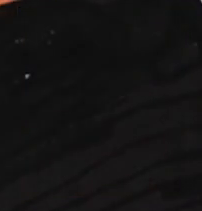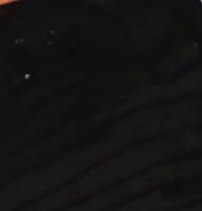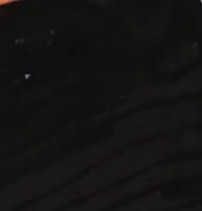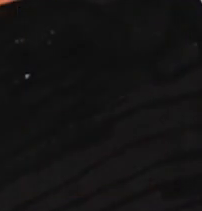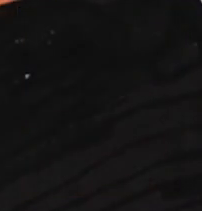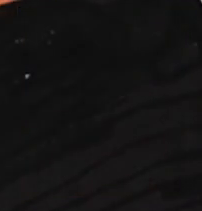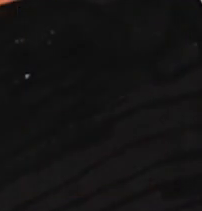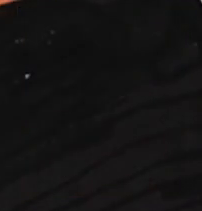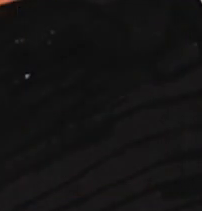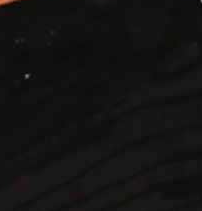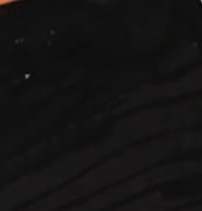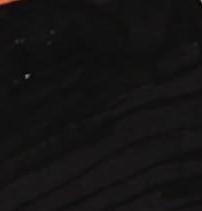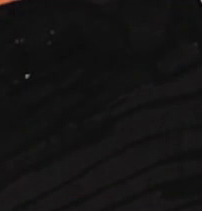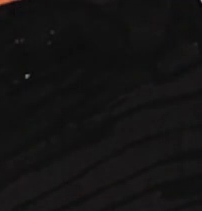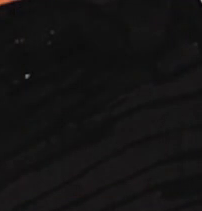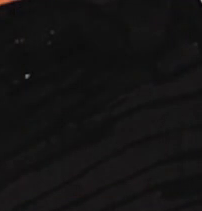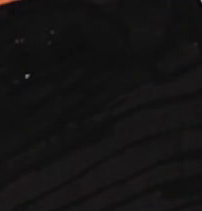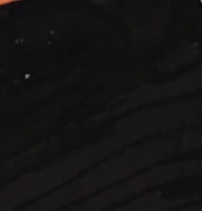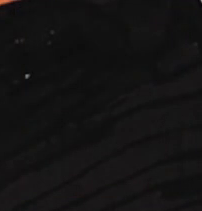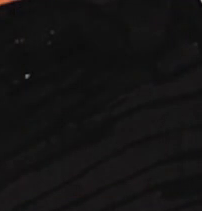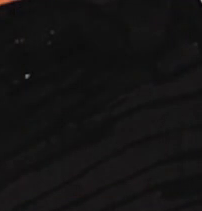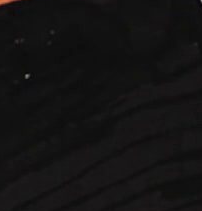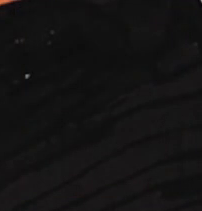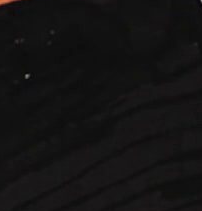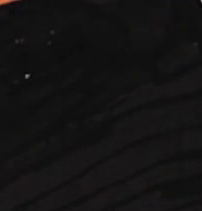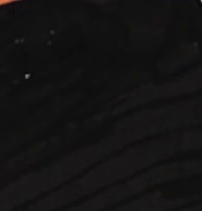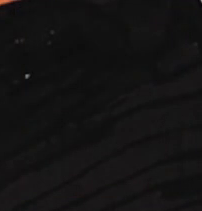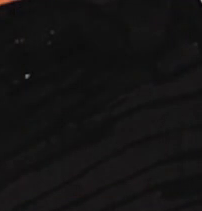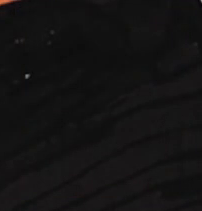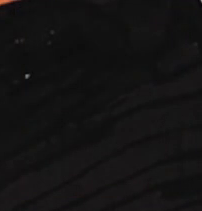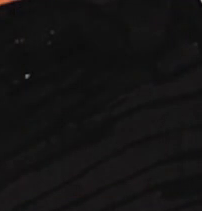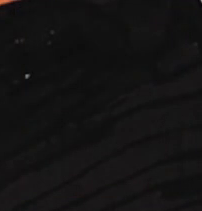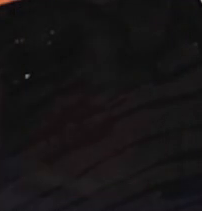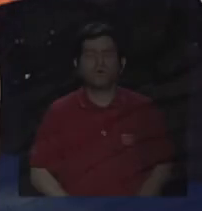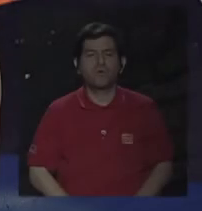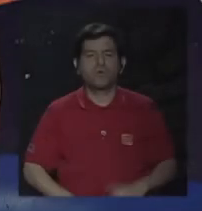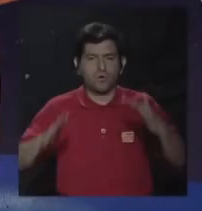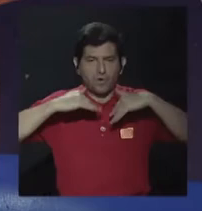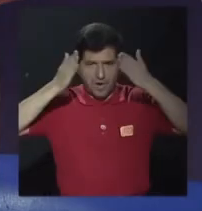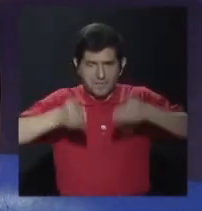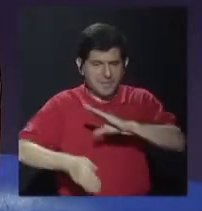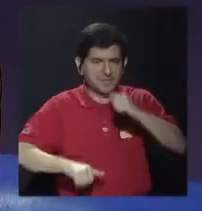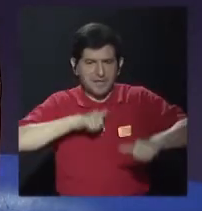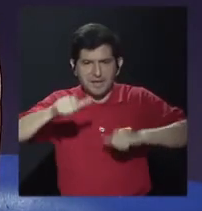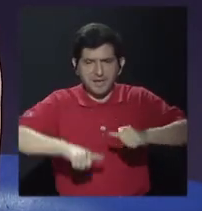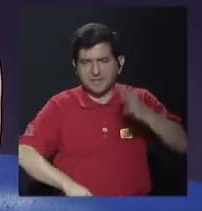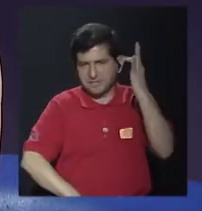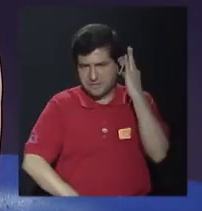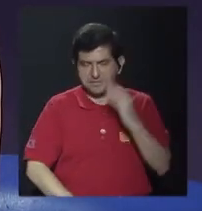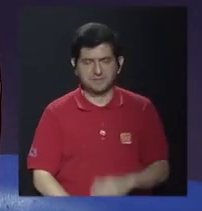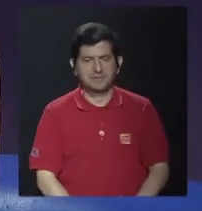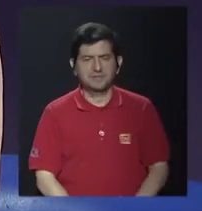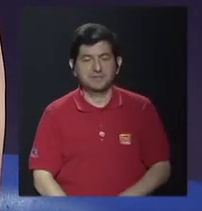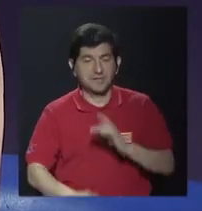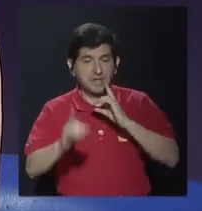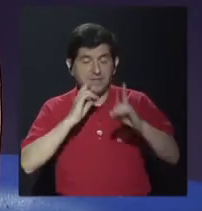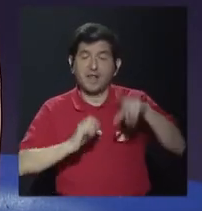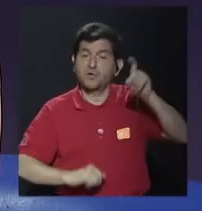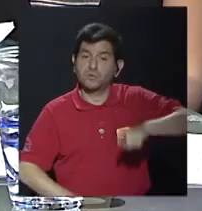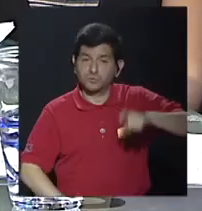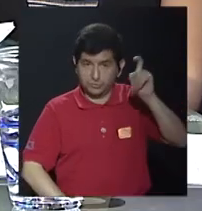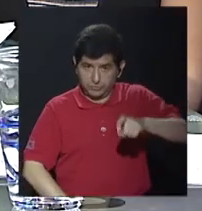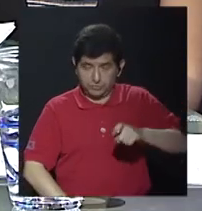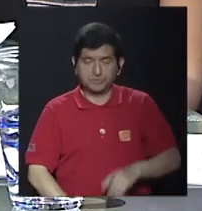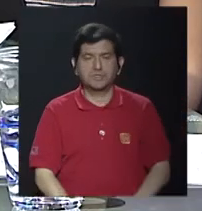es insustituible. Bueno, diálogos entre ecologistas y feministas. Diálogos